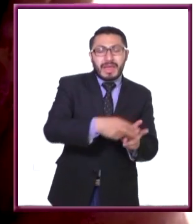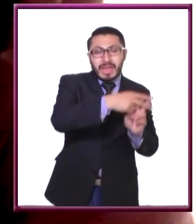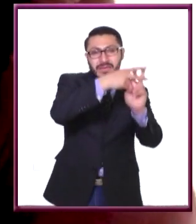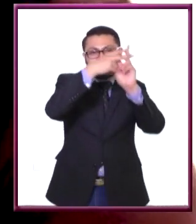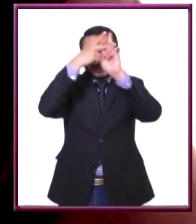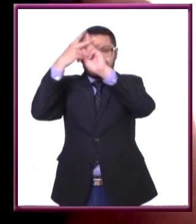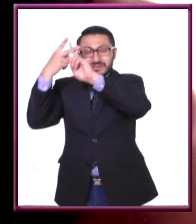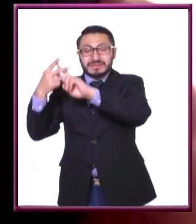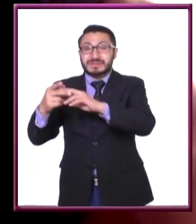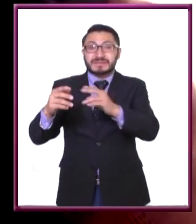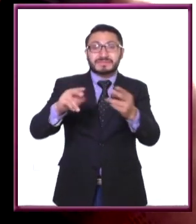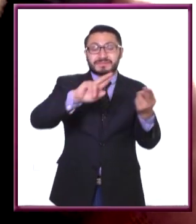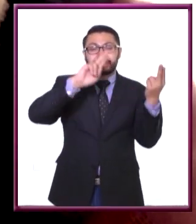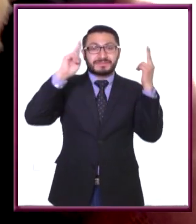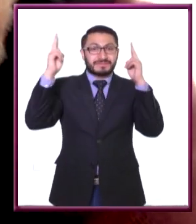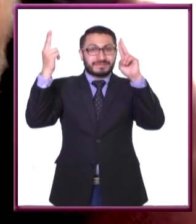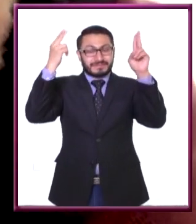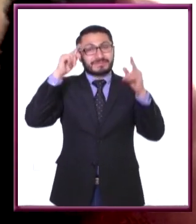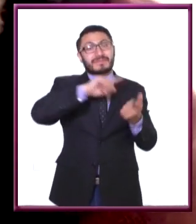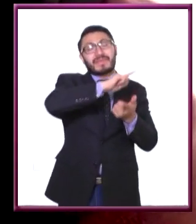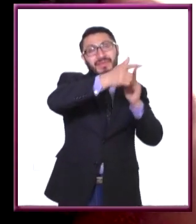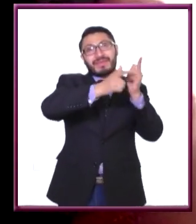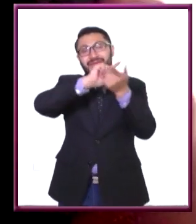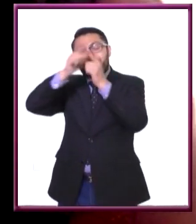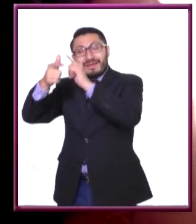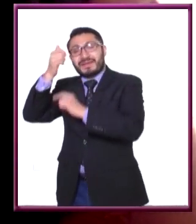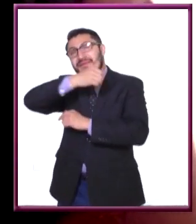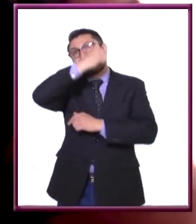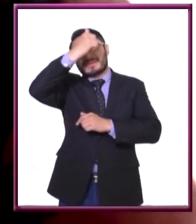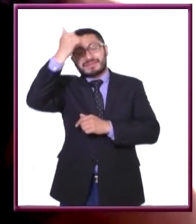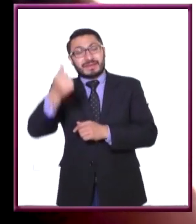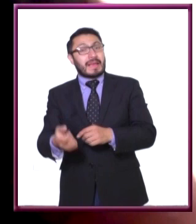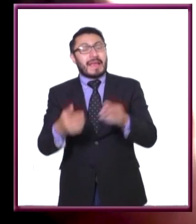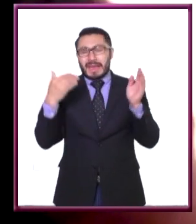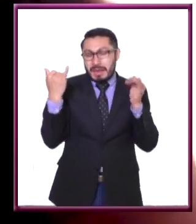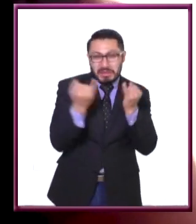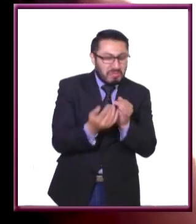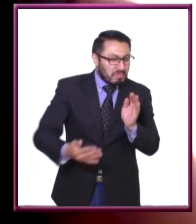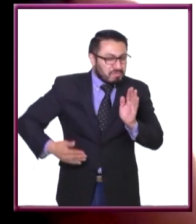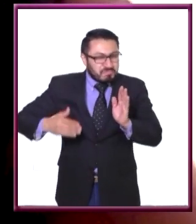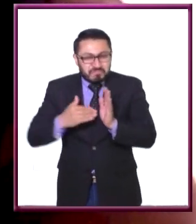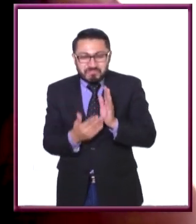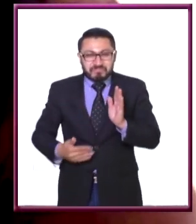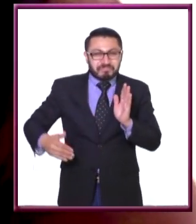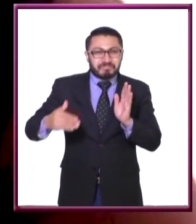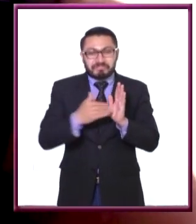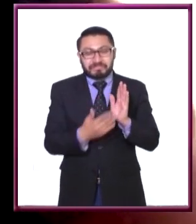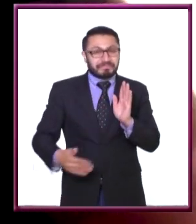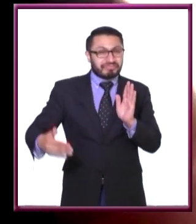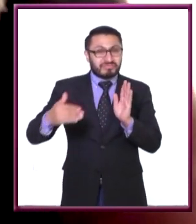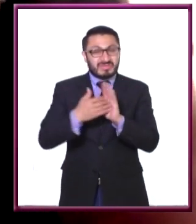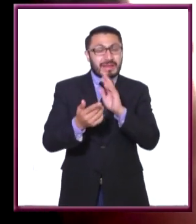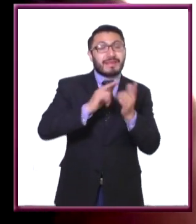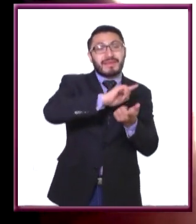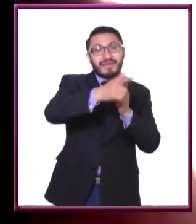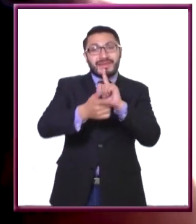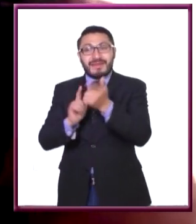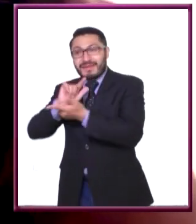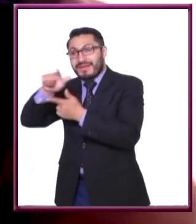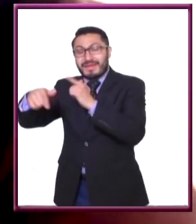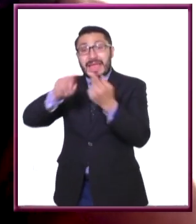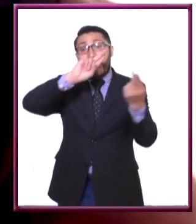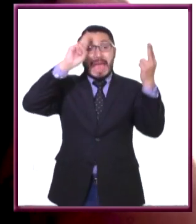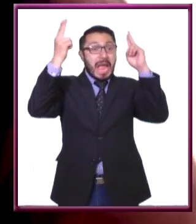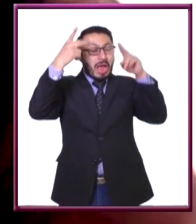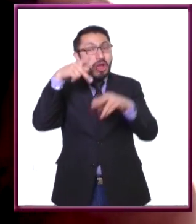de estrellas en cada galaxia, y hay miles de millones, decenas de miles de millones de galaxias